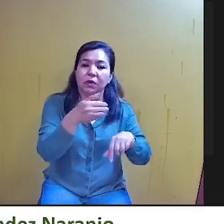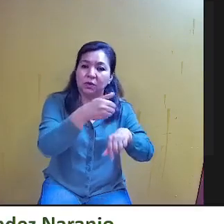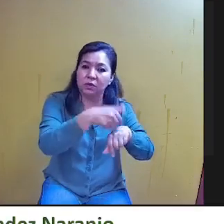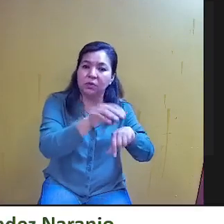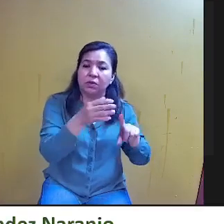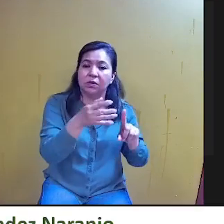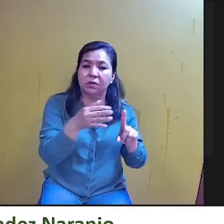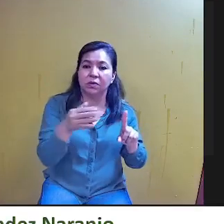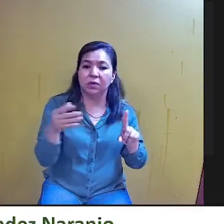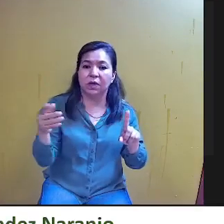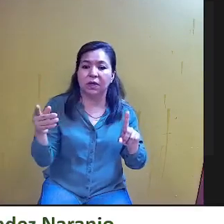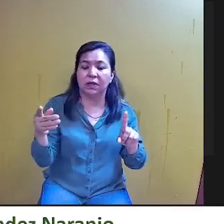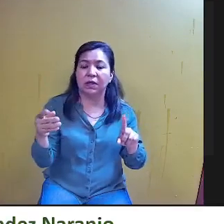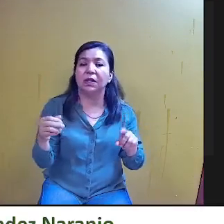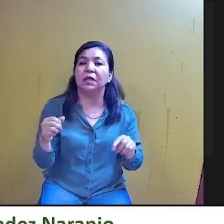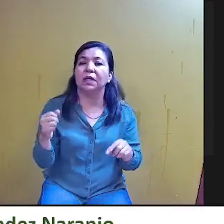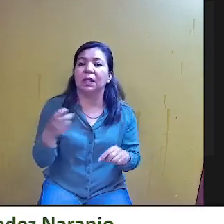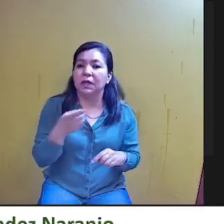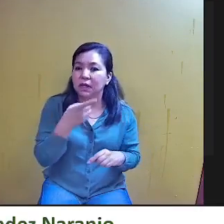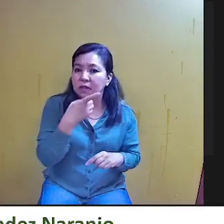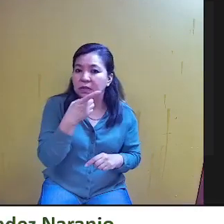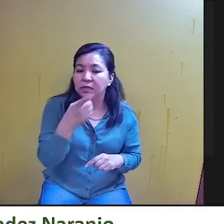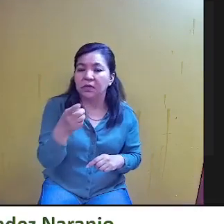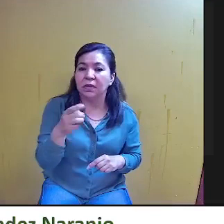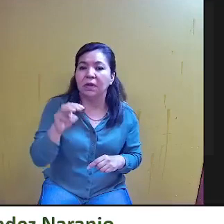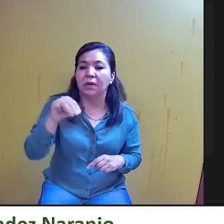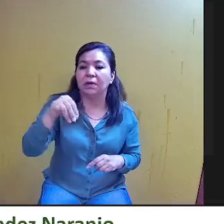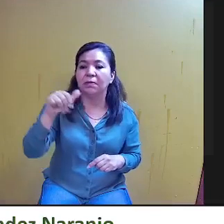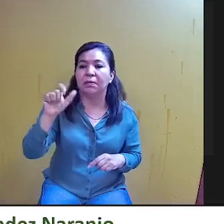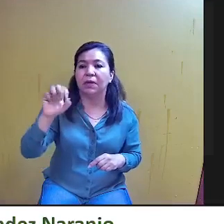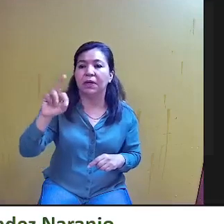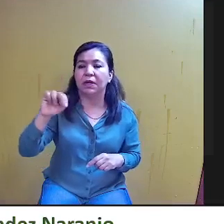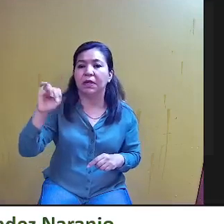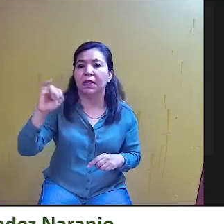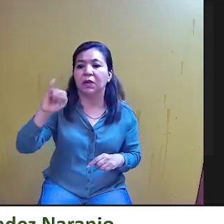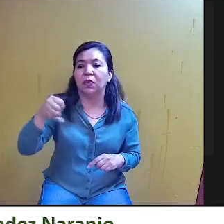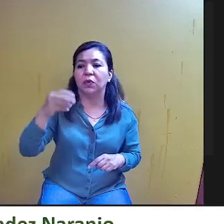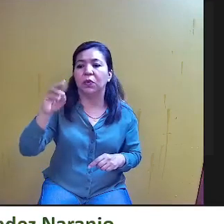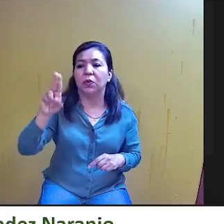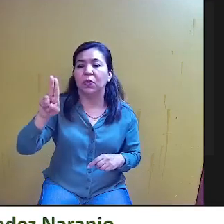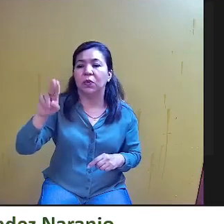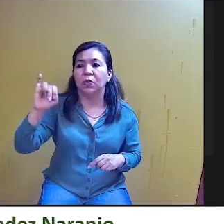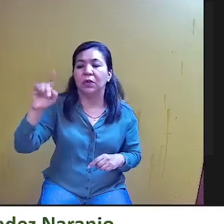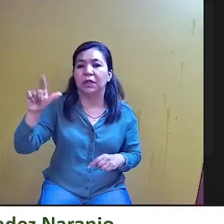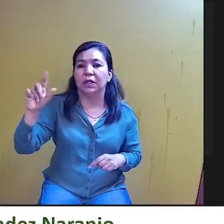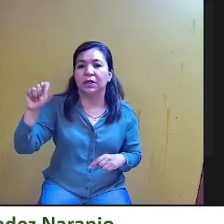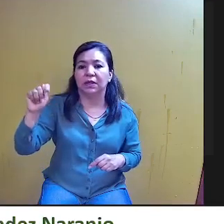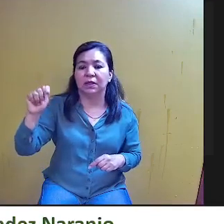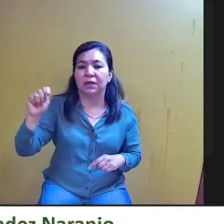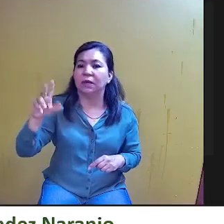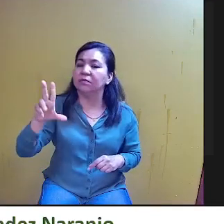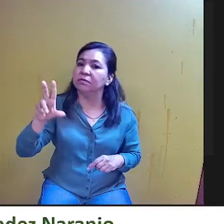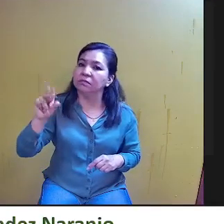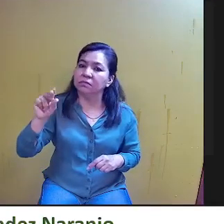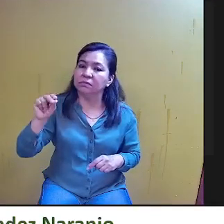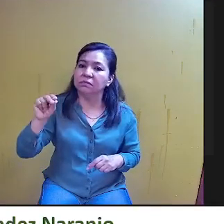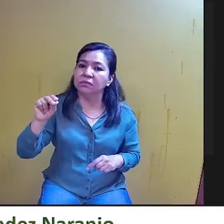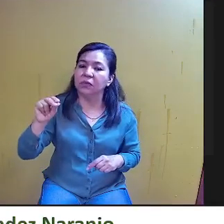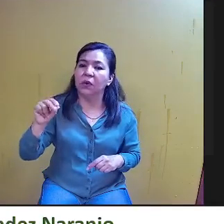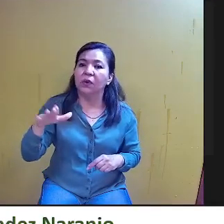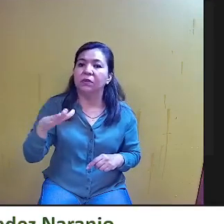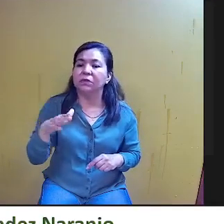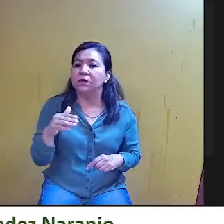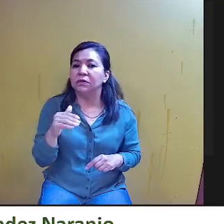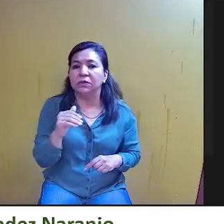TE/RAP/21/2023, al confirmarse que la ciudadana María Julieta Estudillo Mendiola es inelegible para el cargo de consejera distrital en